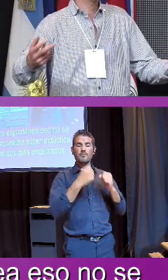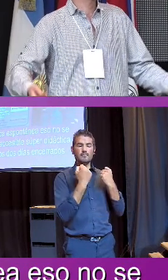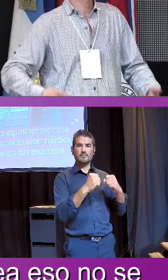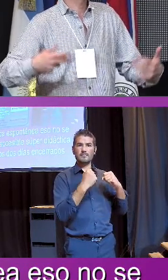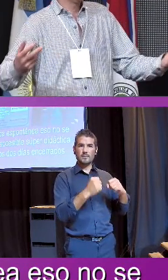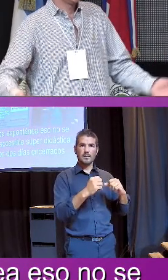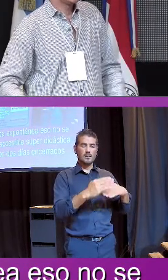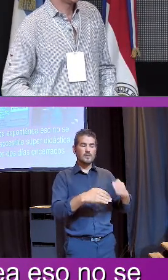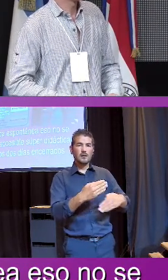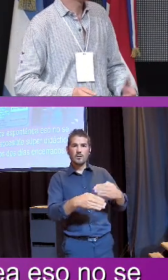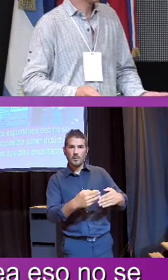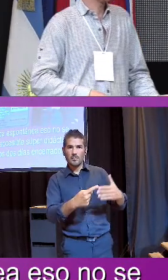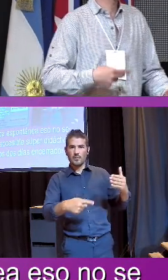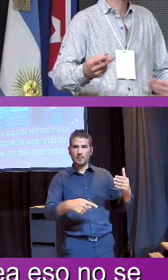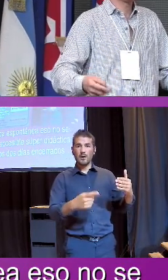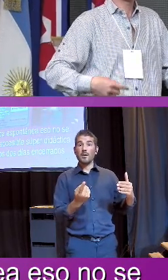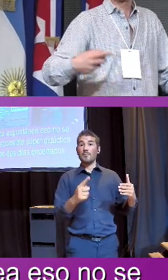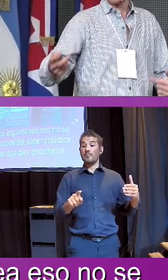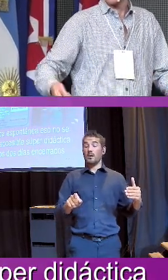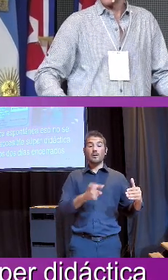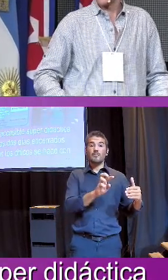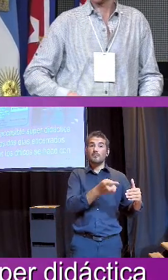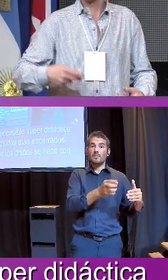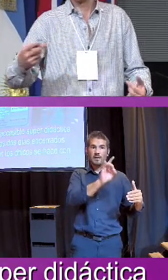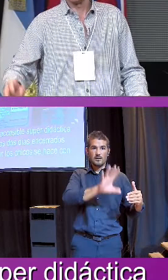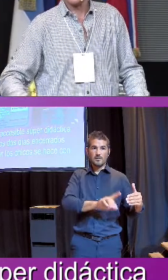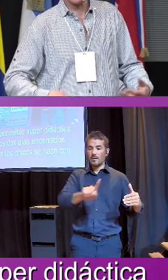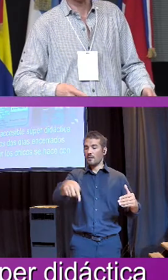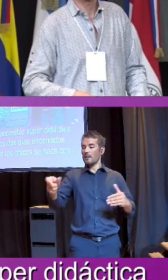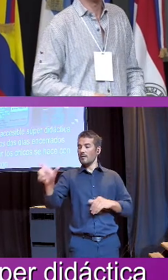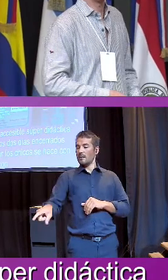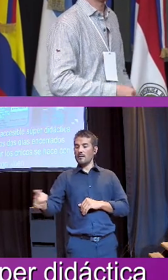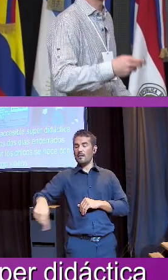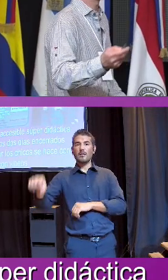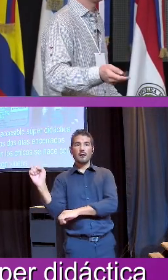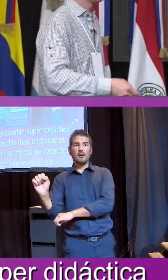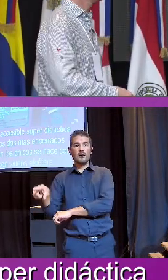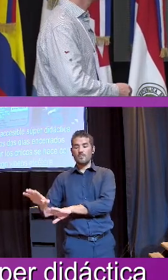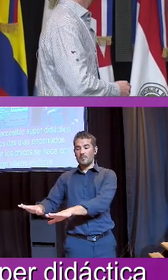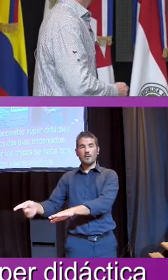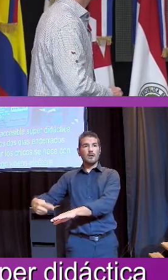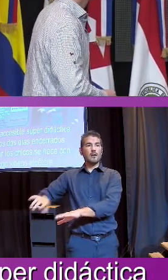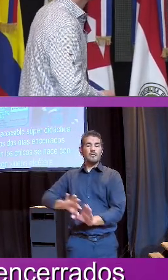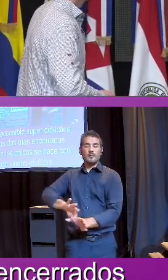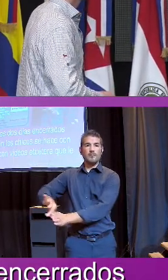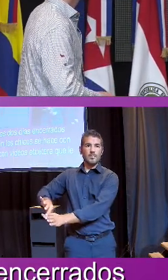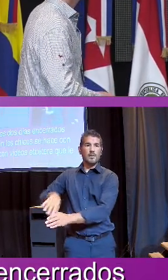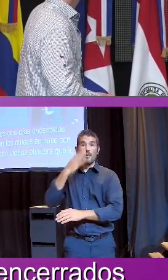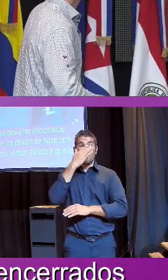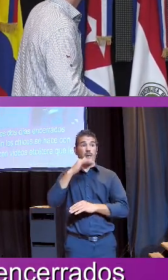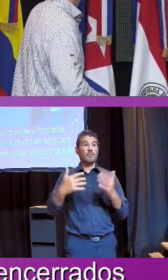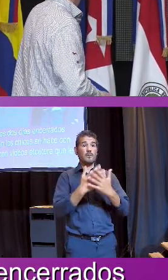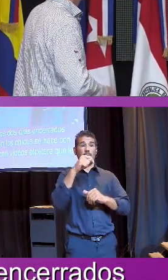practicando juego. Sin los chicos se hace, con los padres, pero con juegos de rol, con videos, etcétera, que les voy a mostrar también a la tarde a los que